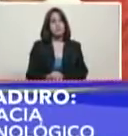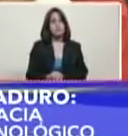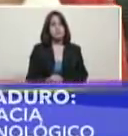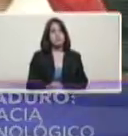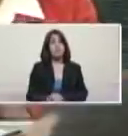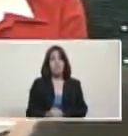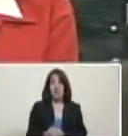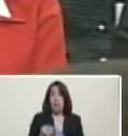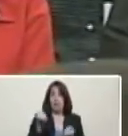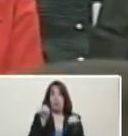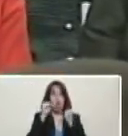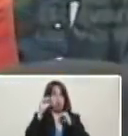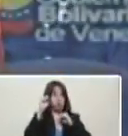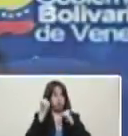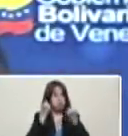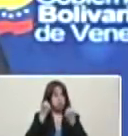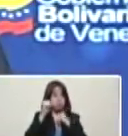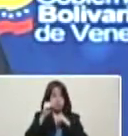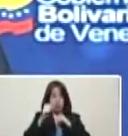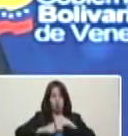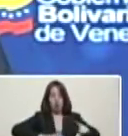Las dos tienen que ir coordinadas.